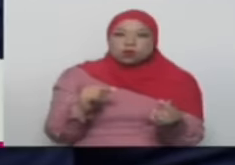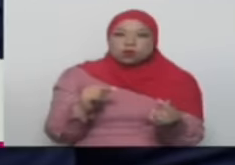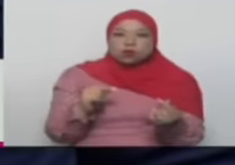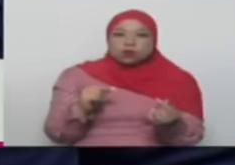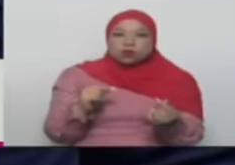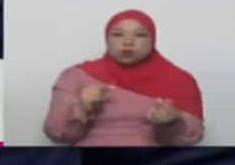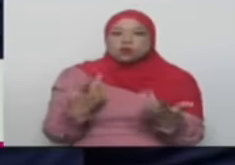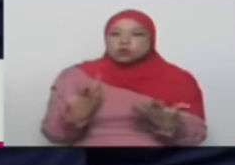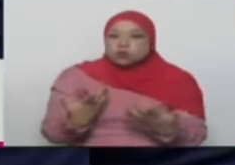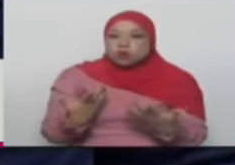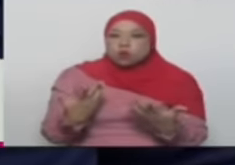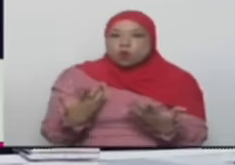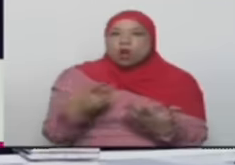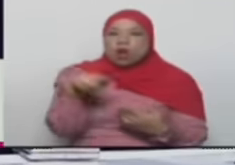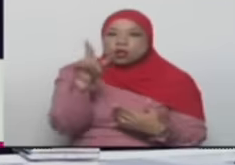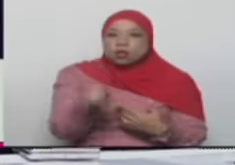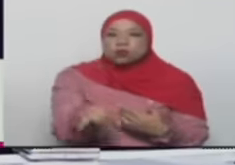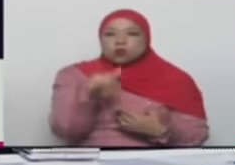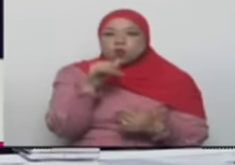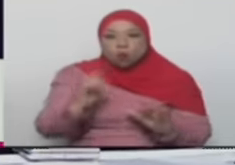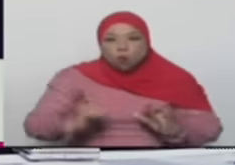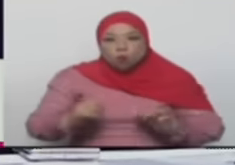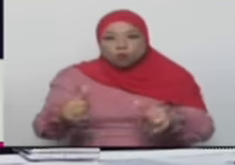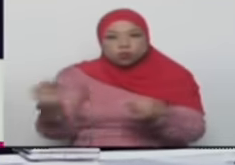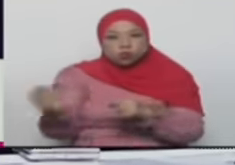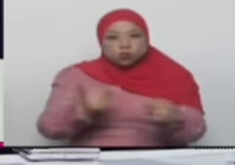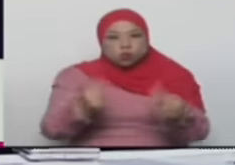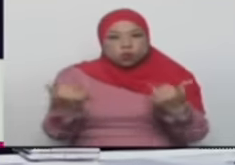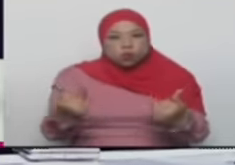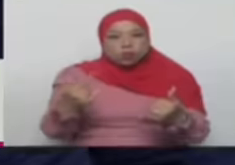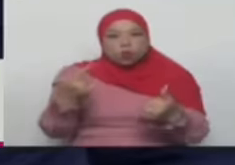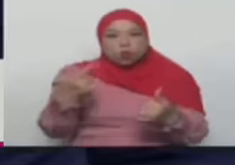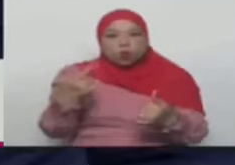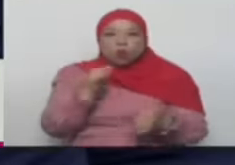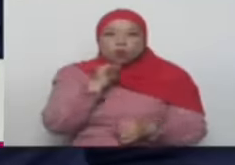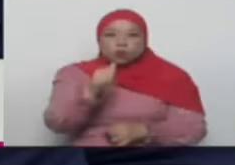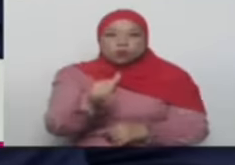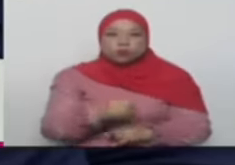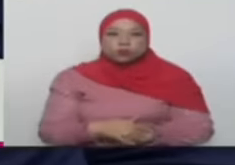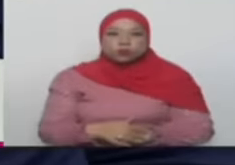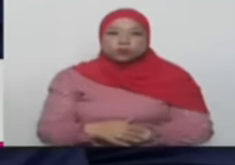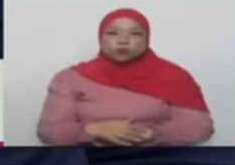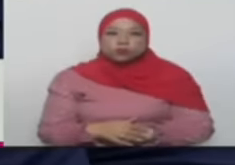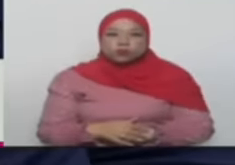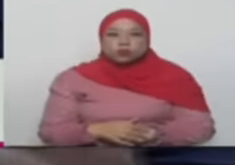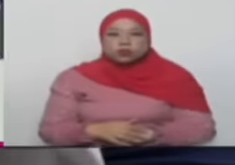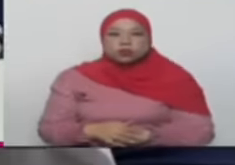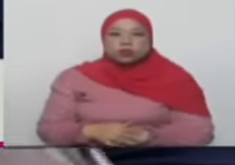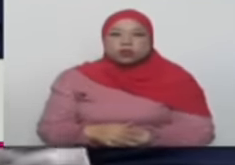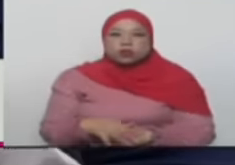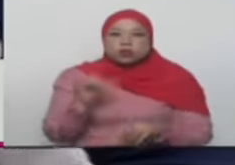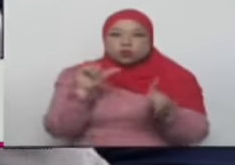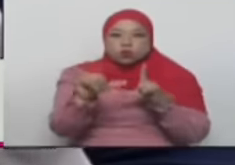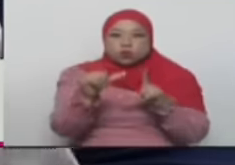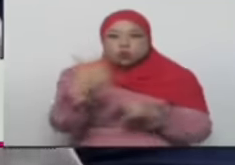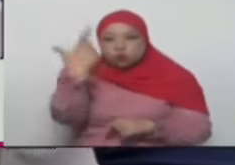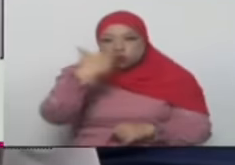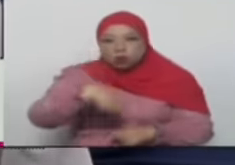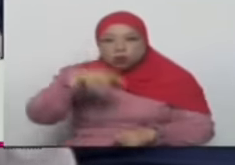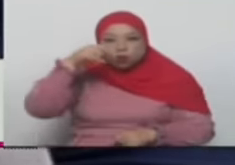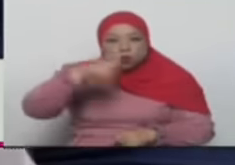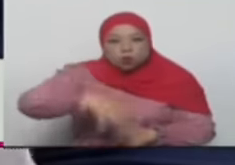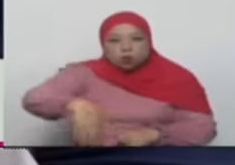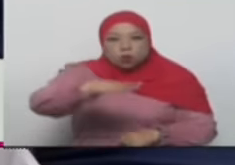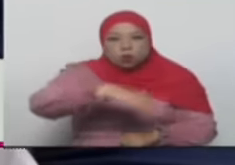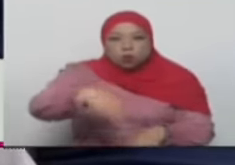Diálogos. Obviamente ahí empezaron a surgir ciertos monstruos, monstruos que empezaron a burlarse de su propio pueblo, parece que